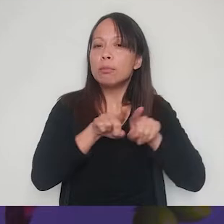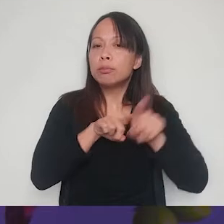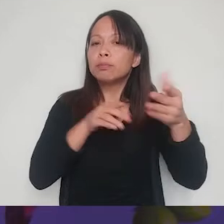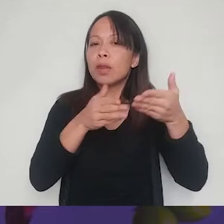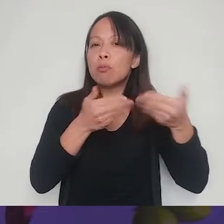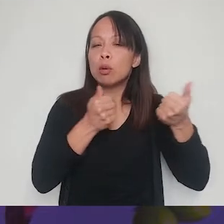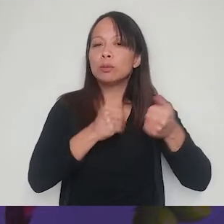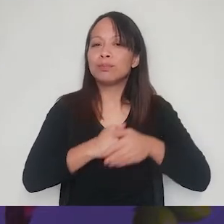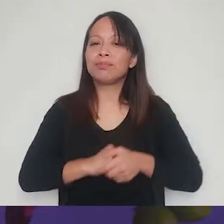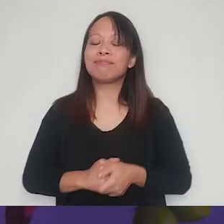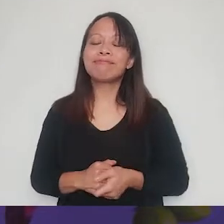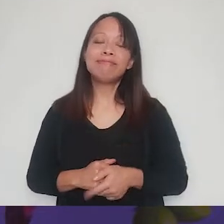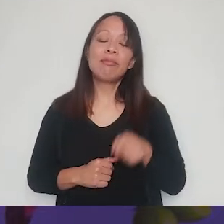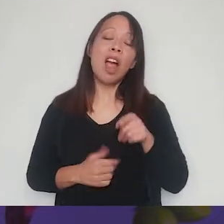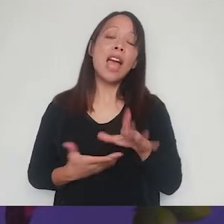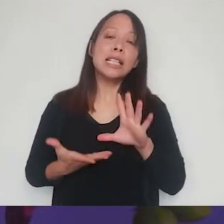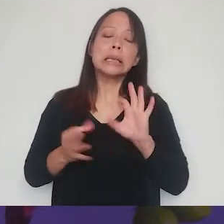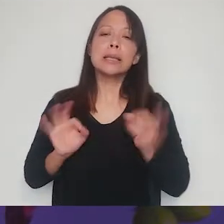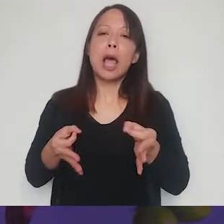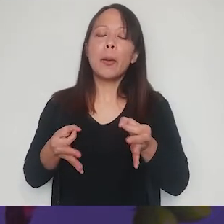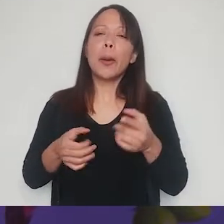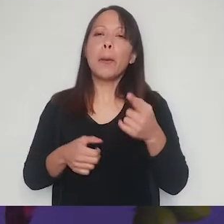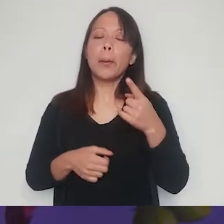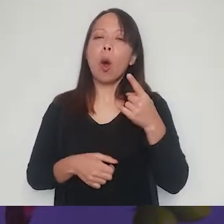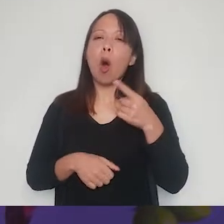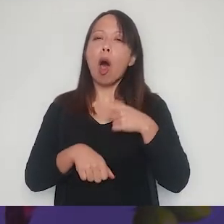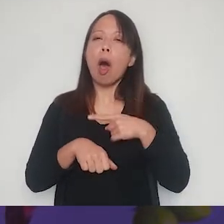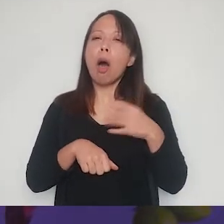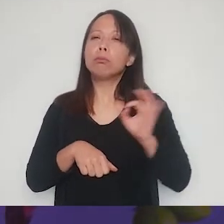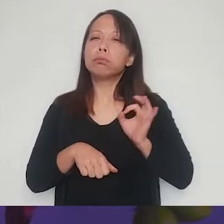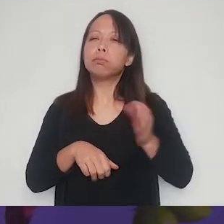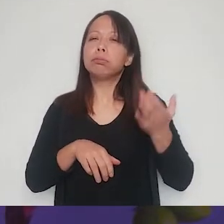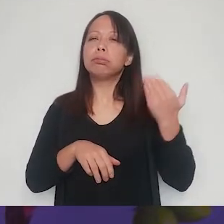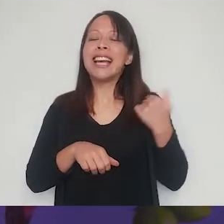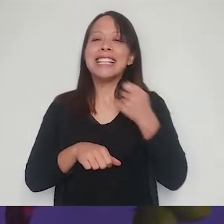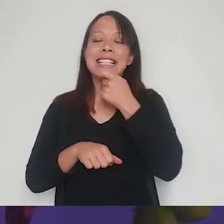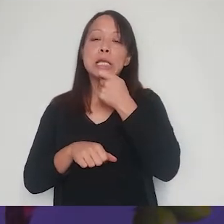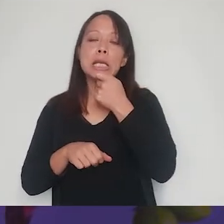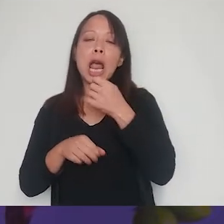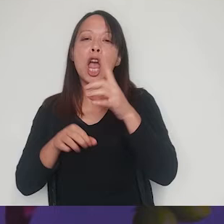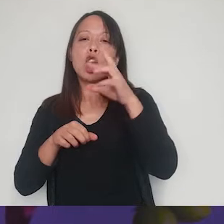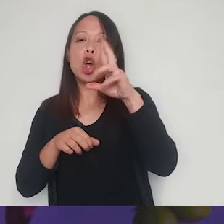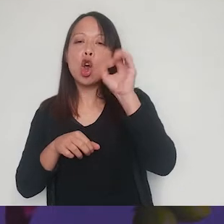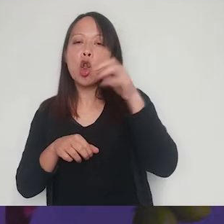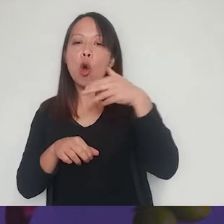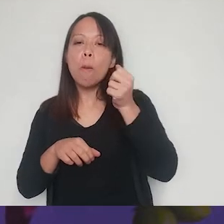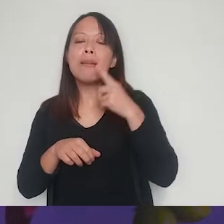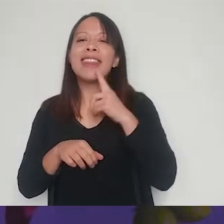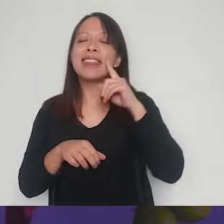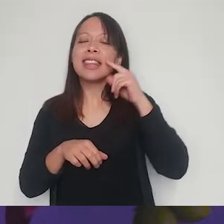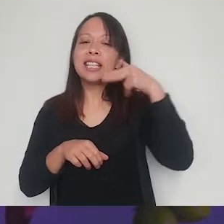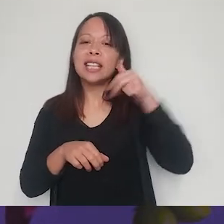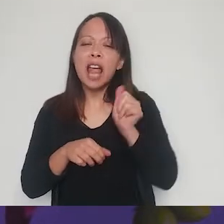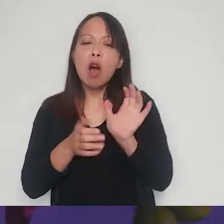de ripio. Entonces nosotros encontramos hace ya también bastante tiempo que si la cromatina está abierta o